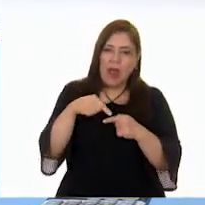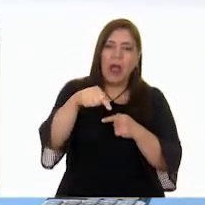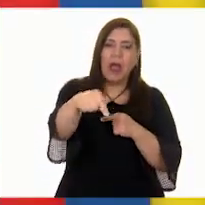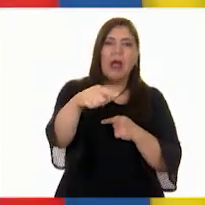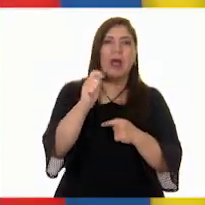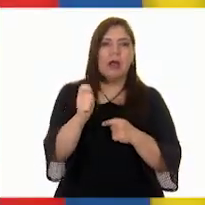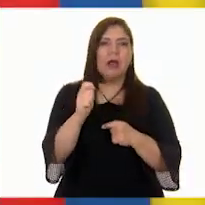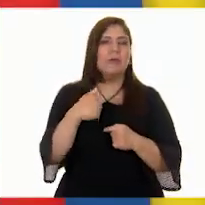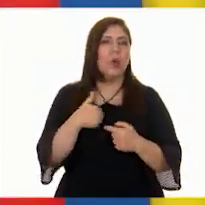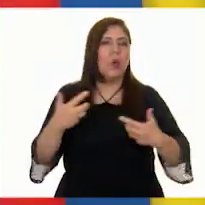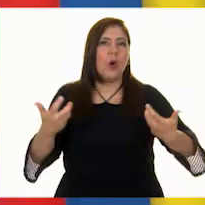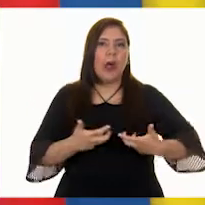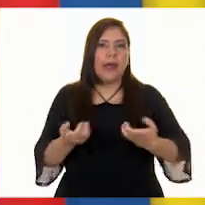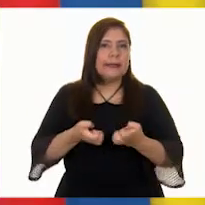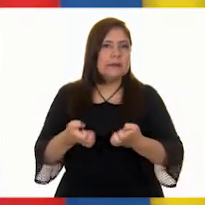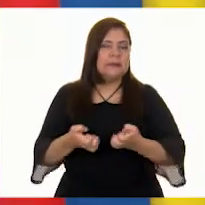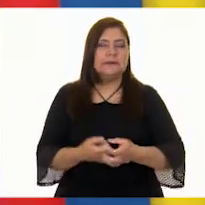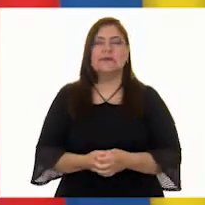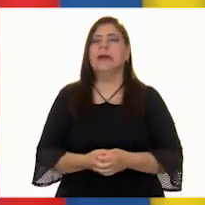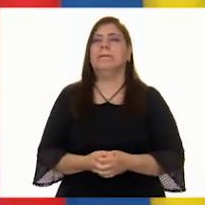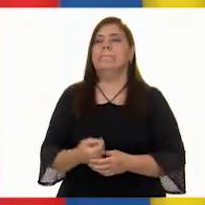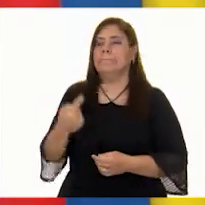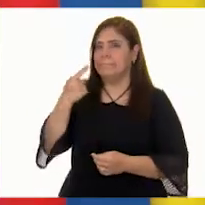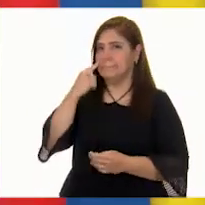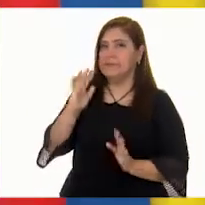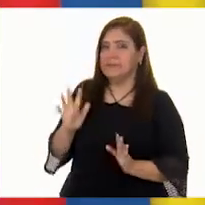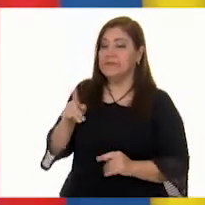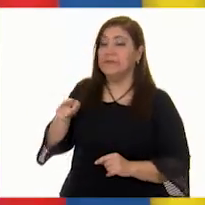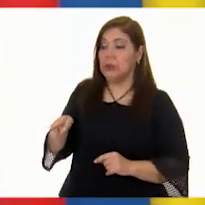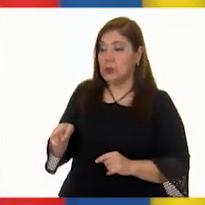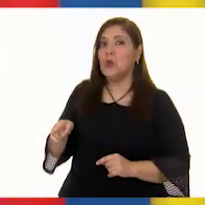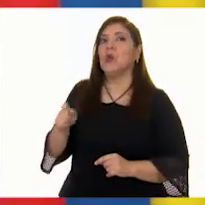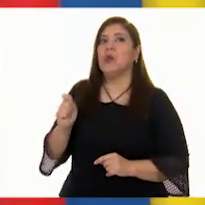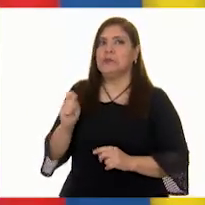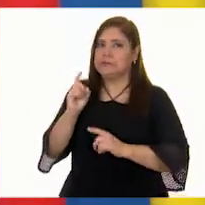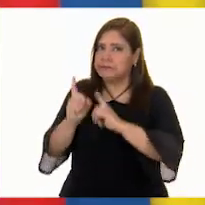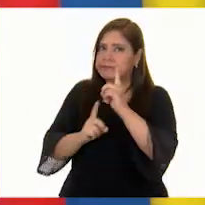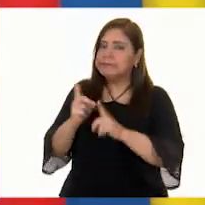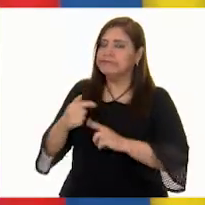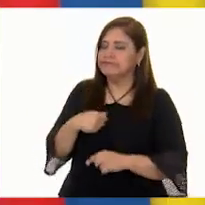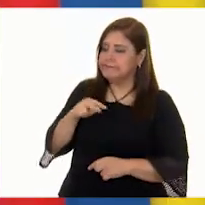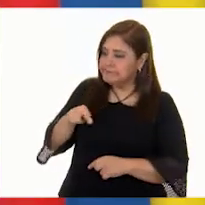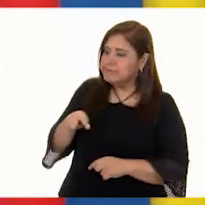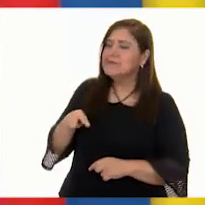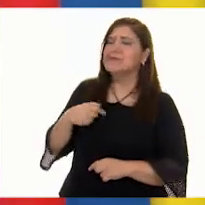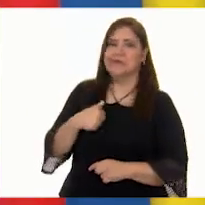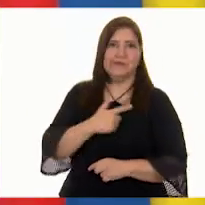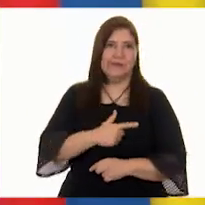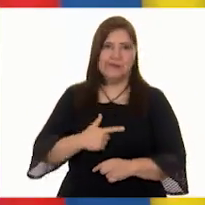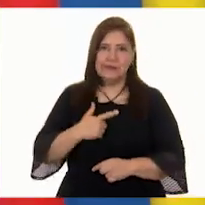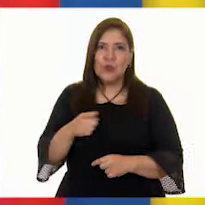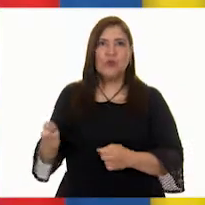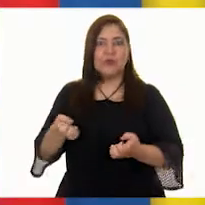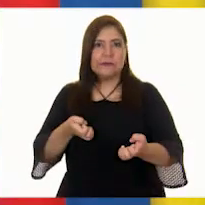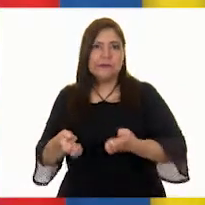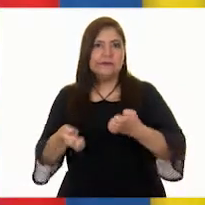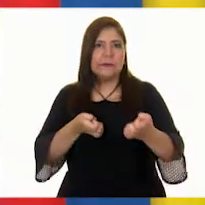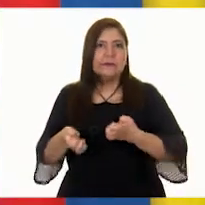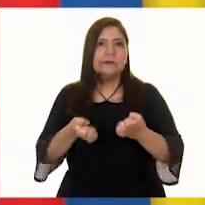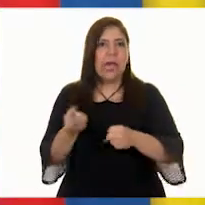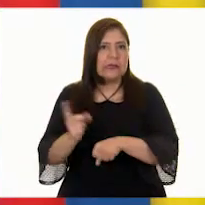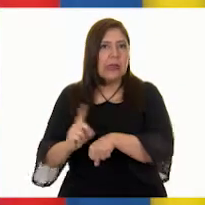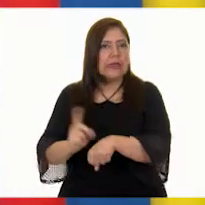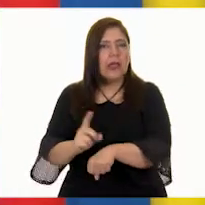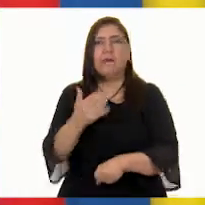circuito. Ay, Ale, primero que nada, eres toda una deportista. Me da mucho gusto saber que te ejercitas así mucho todos